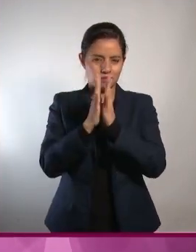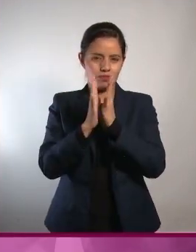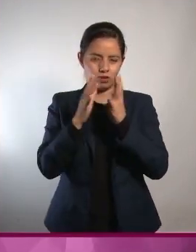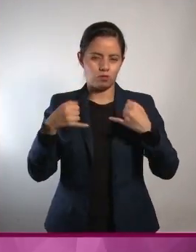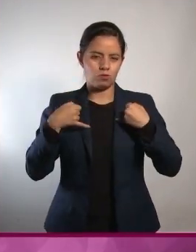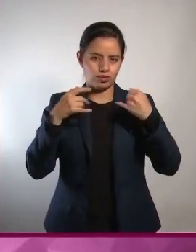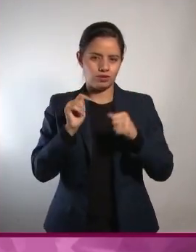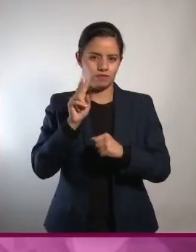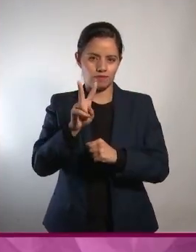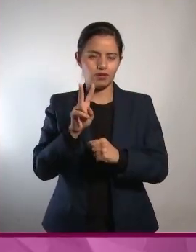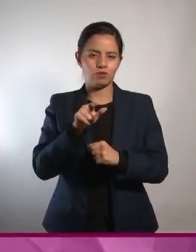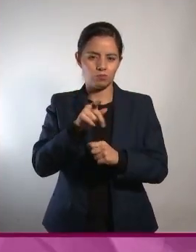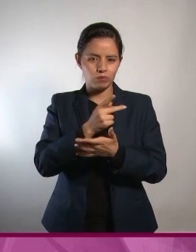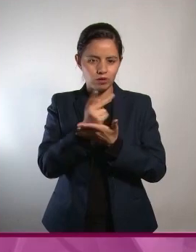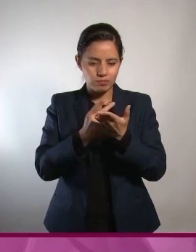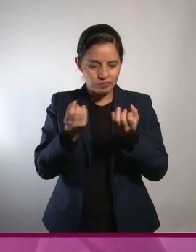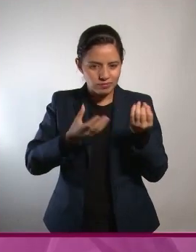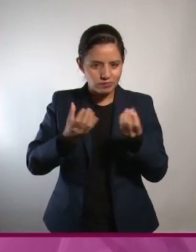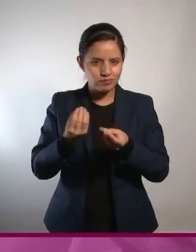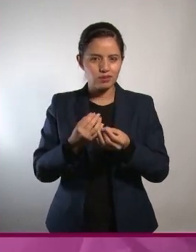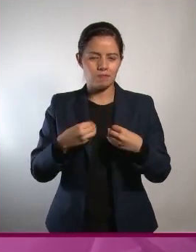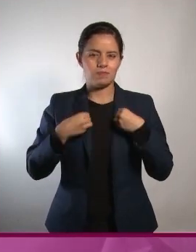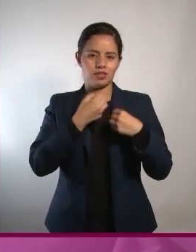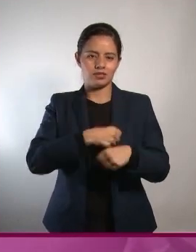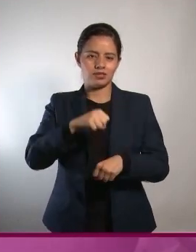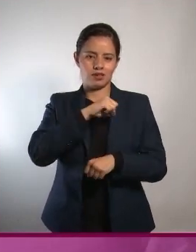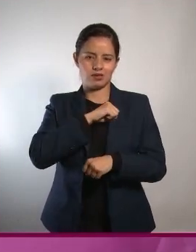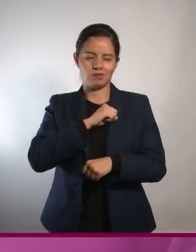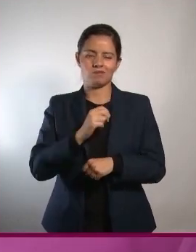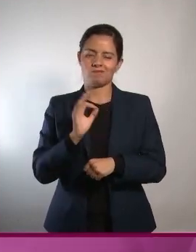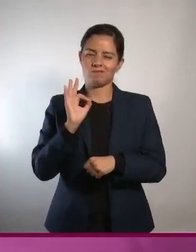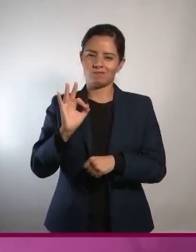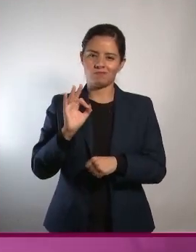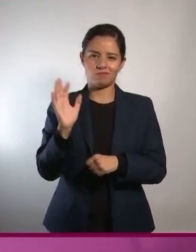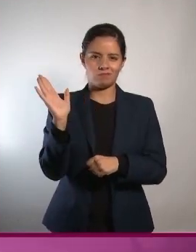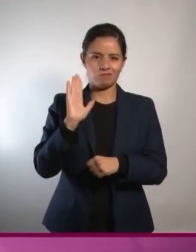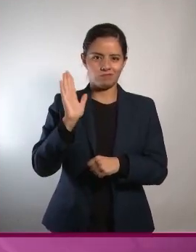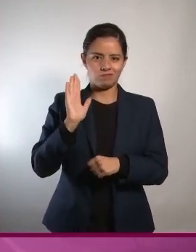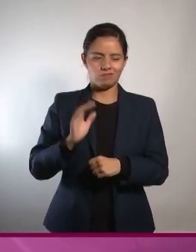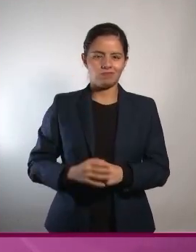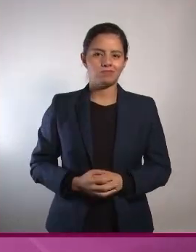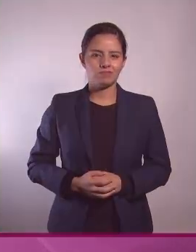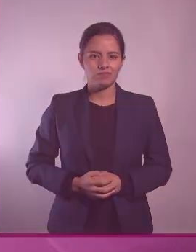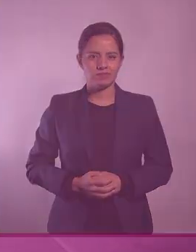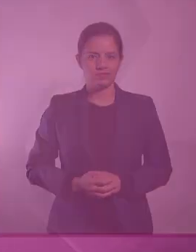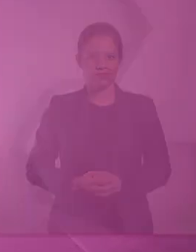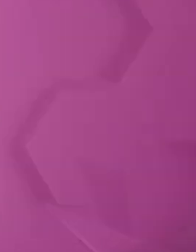Jóvenes en TV y haz este programa con nosotros. Vida saludable, una buena decisión. Hasta la próxima.